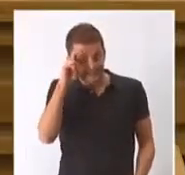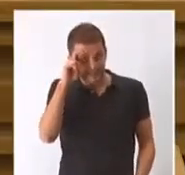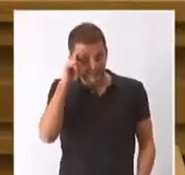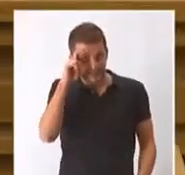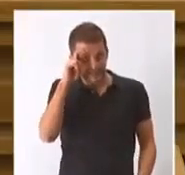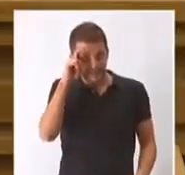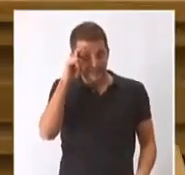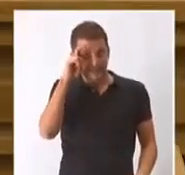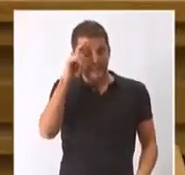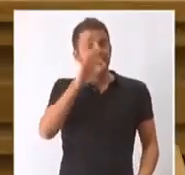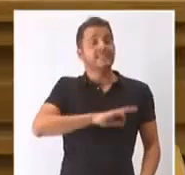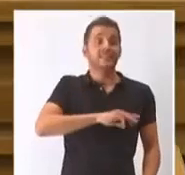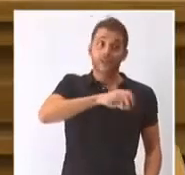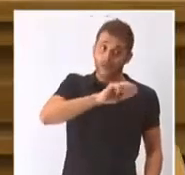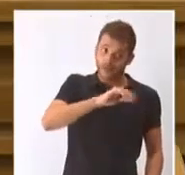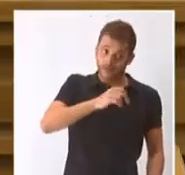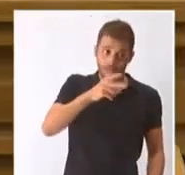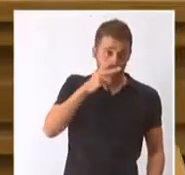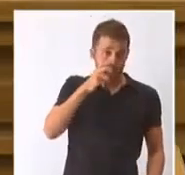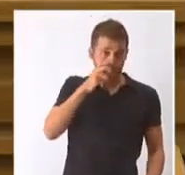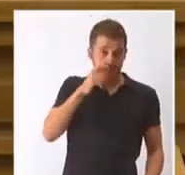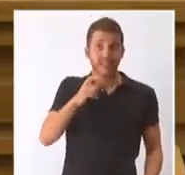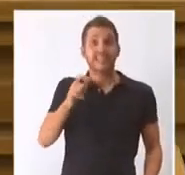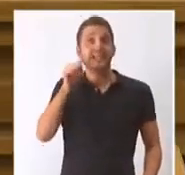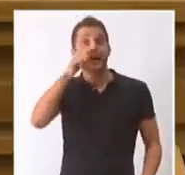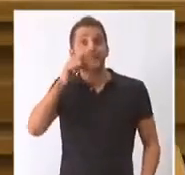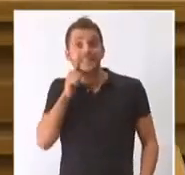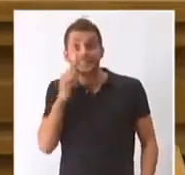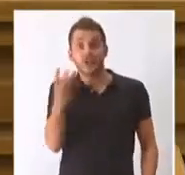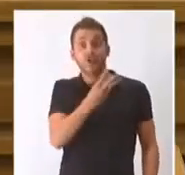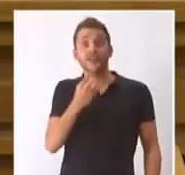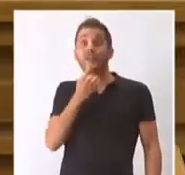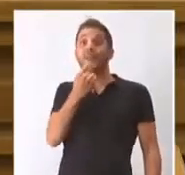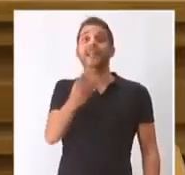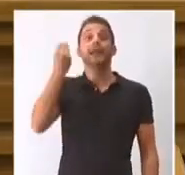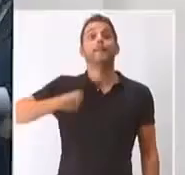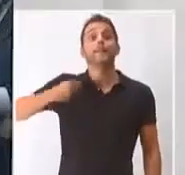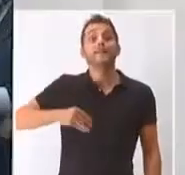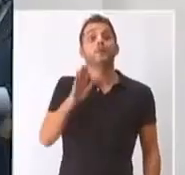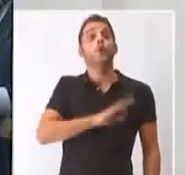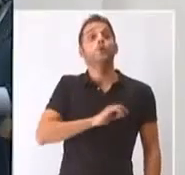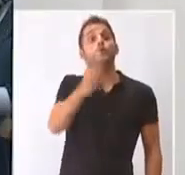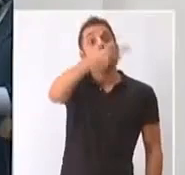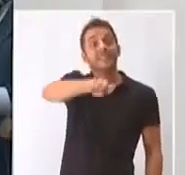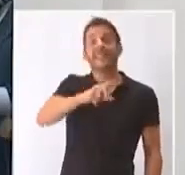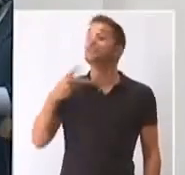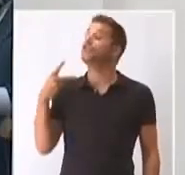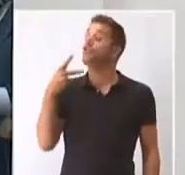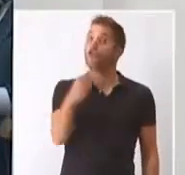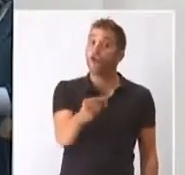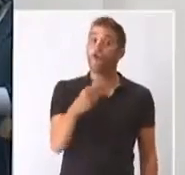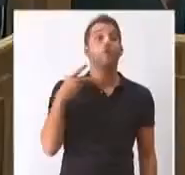señora medina que le dicho a pedro sánchez ustedes no que ustedes no